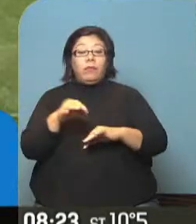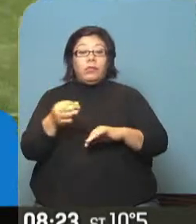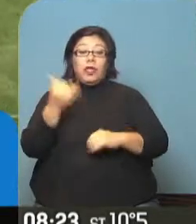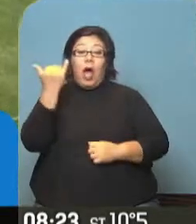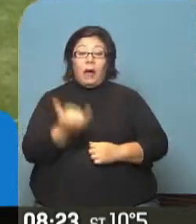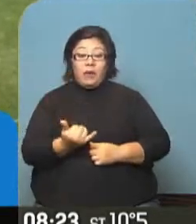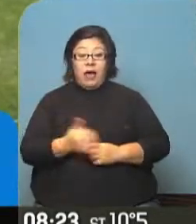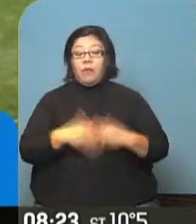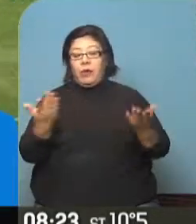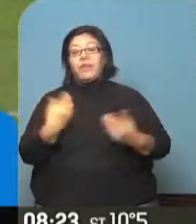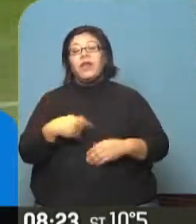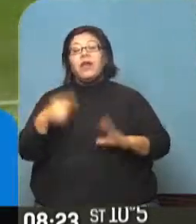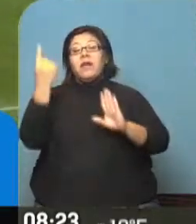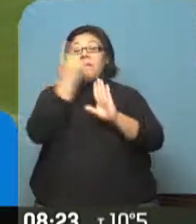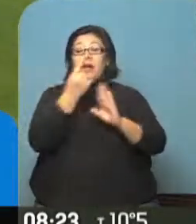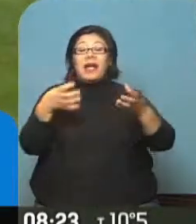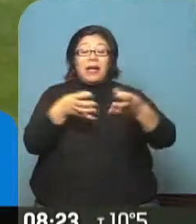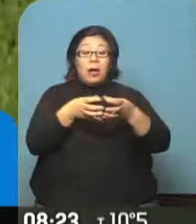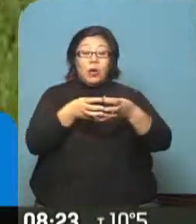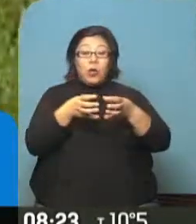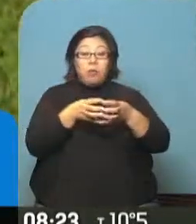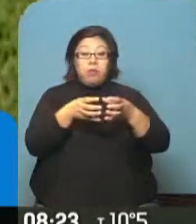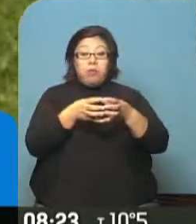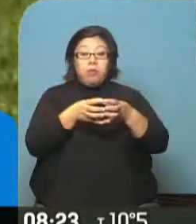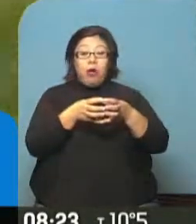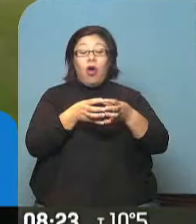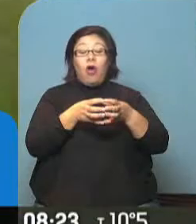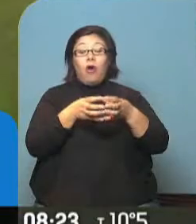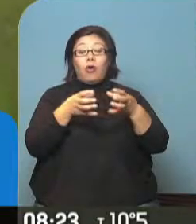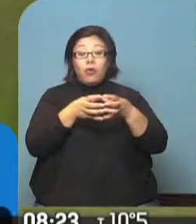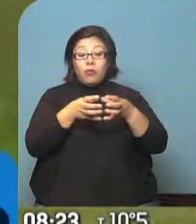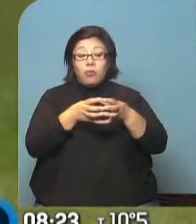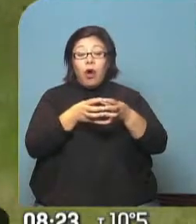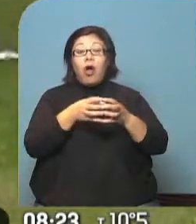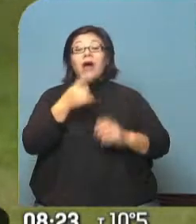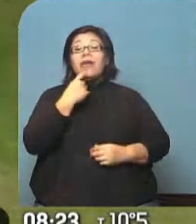River es puntero de su grupo y, como dijo Ale, puede enfrentar a Boca.